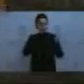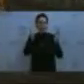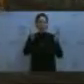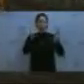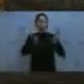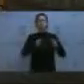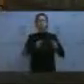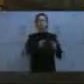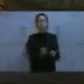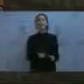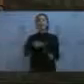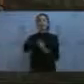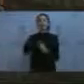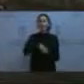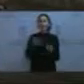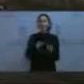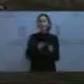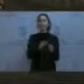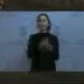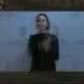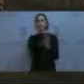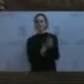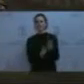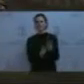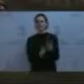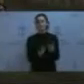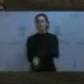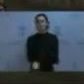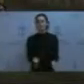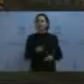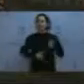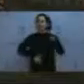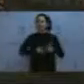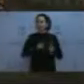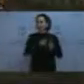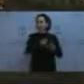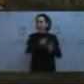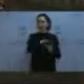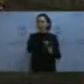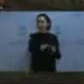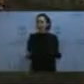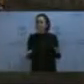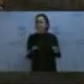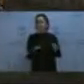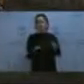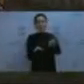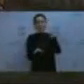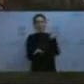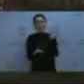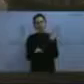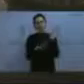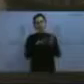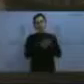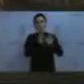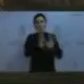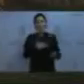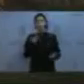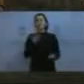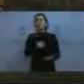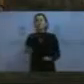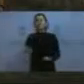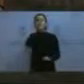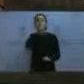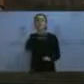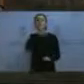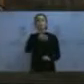institucionales del centro. El centro elegirá una de las áreas en las que se pueda llevar a cabo